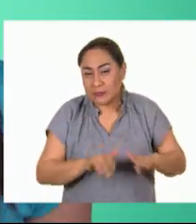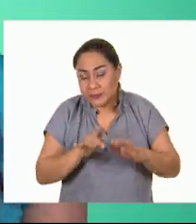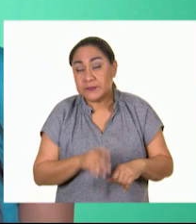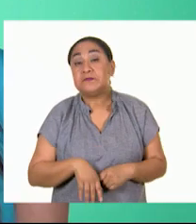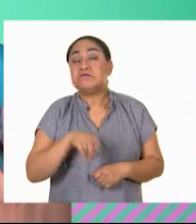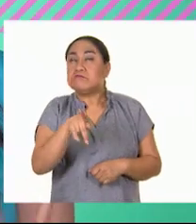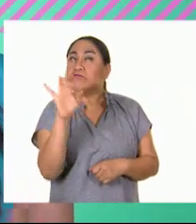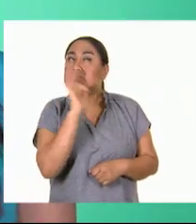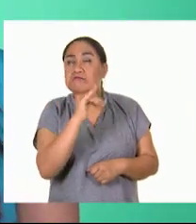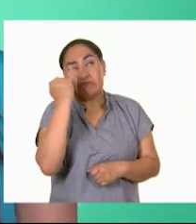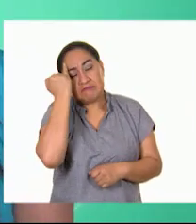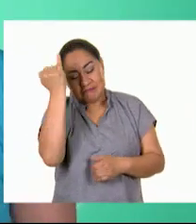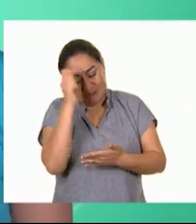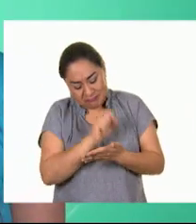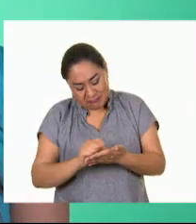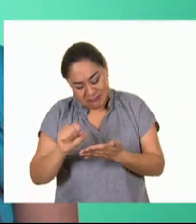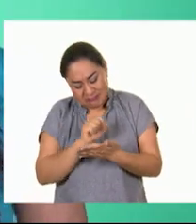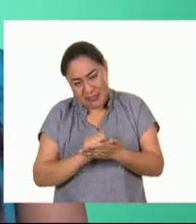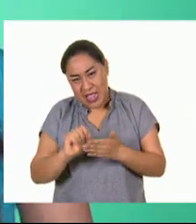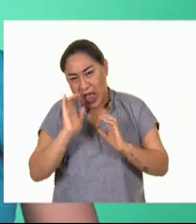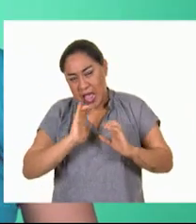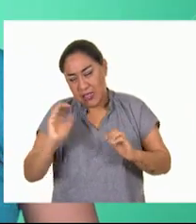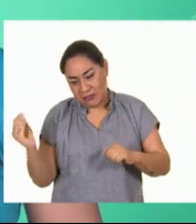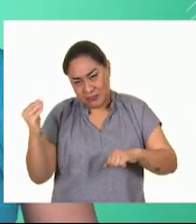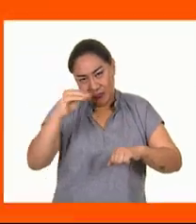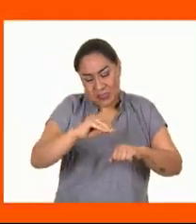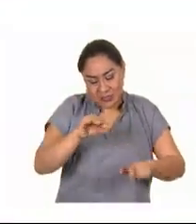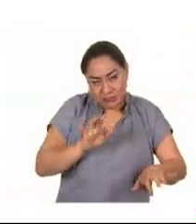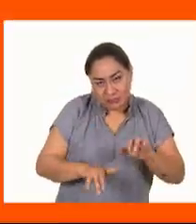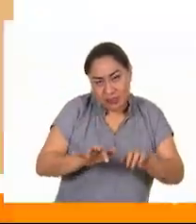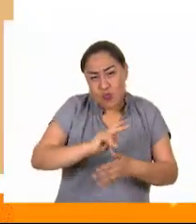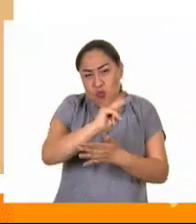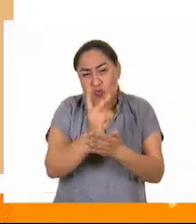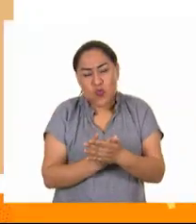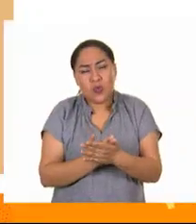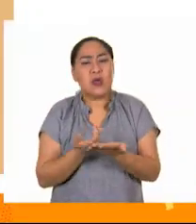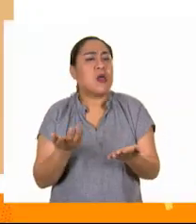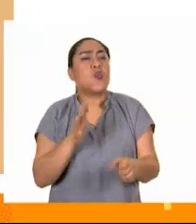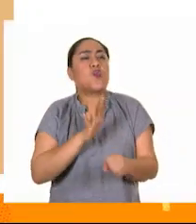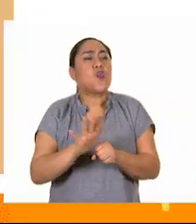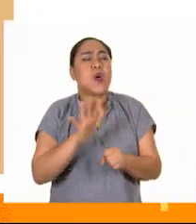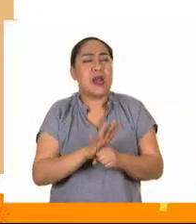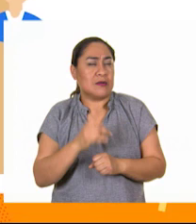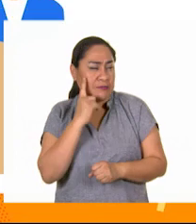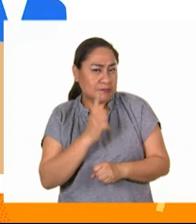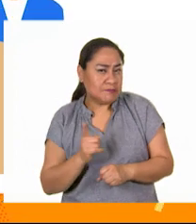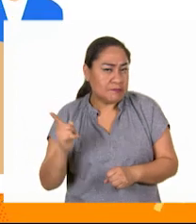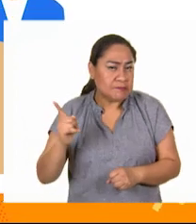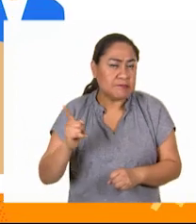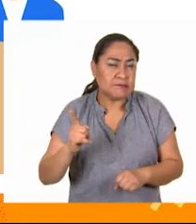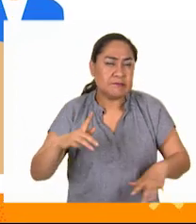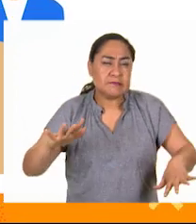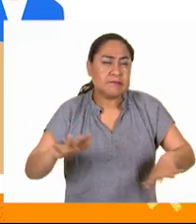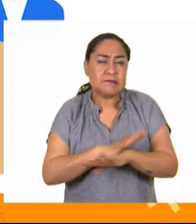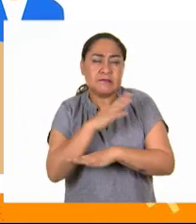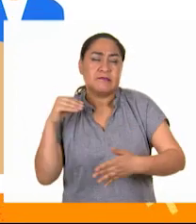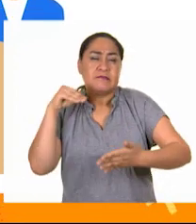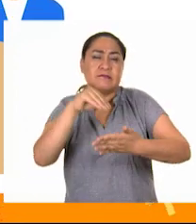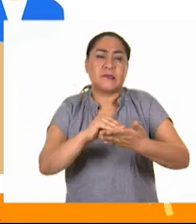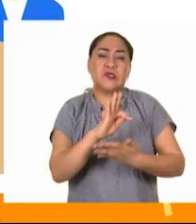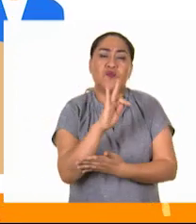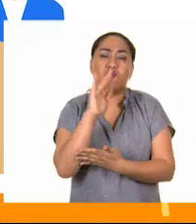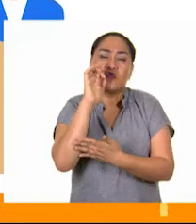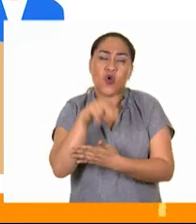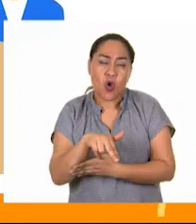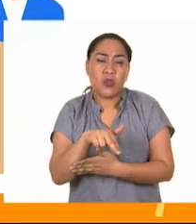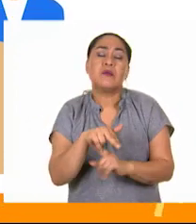trabajo fuera escribir esta canción como programa de computadora, ¿qué parte del código convertirías en una función para que